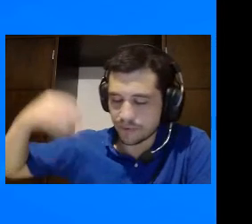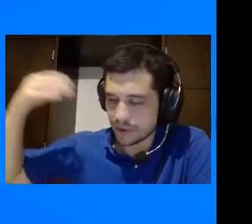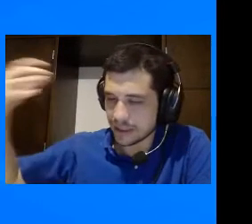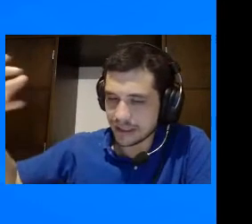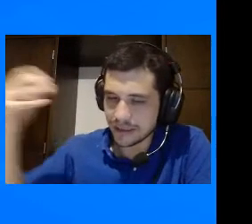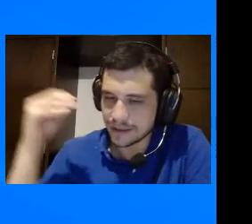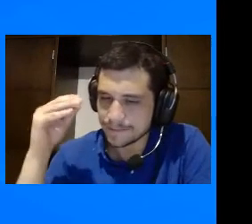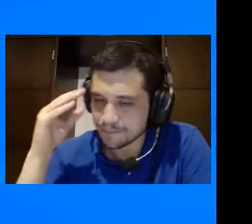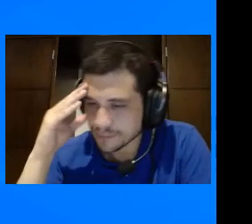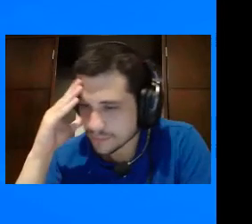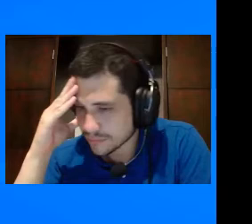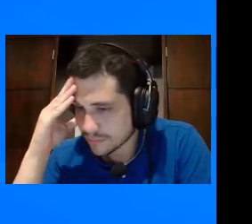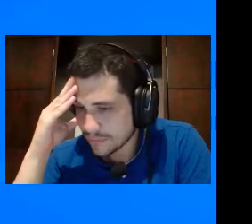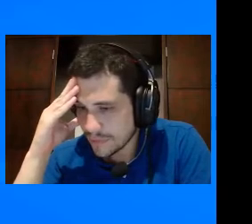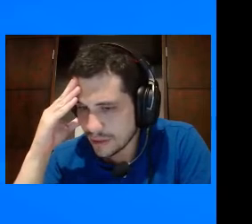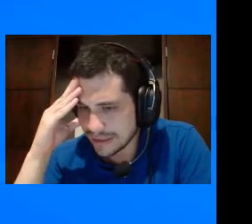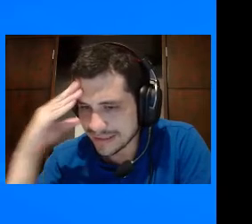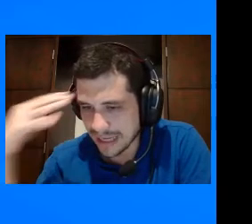éxito y por el